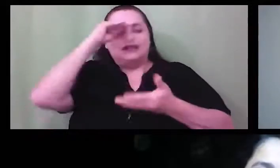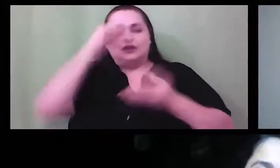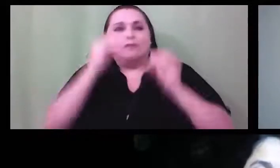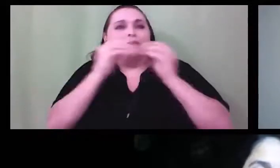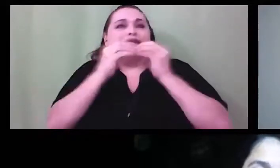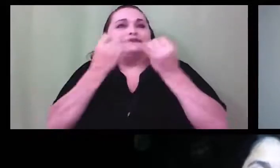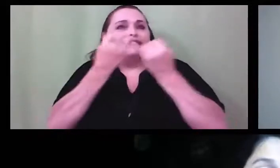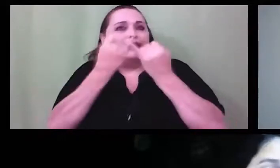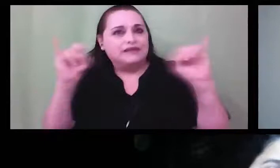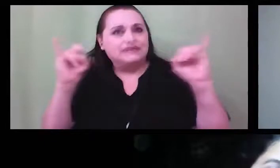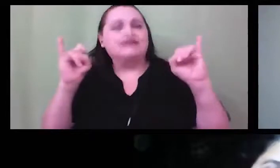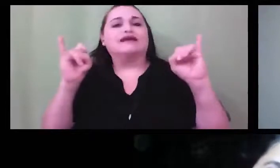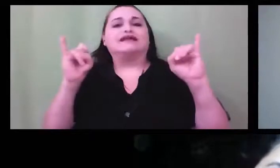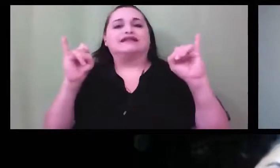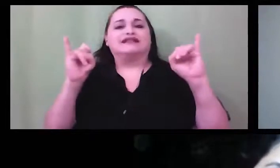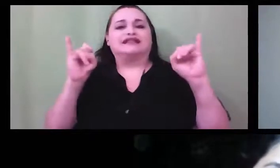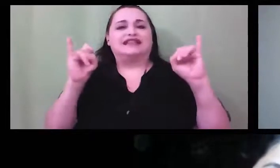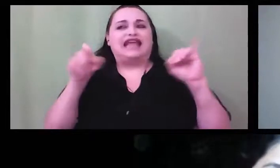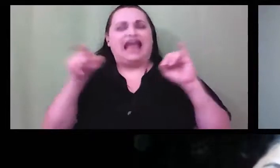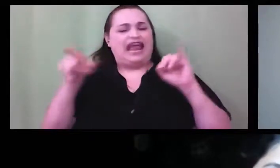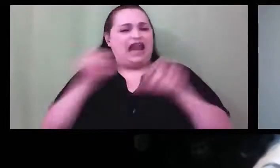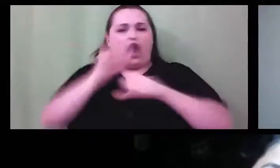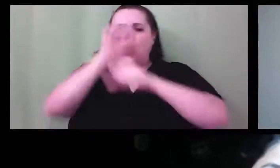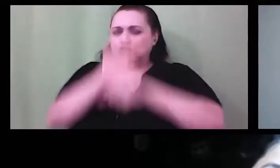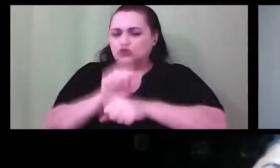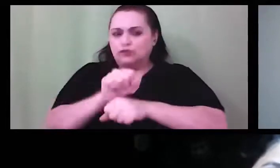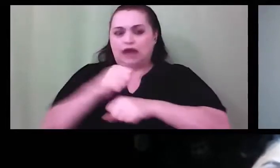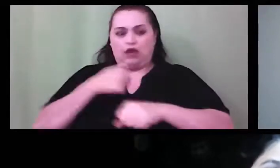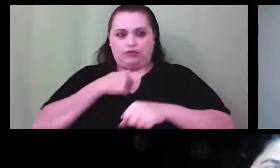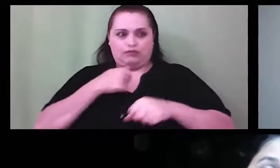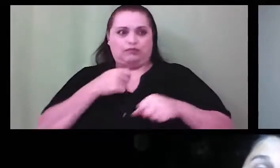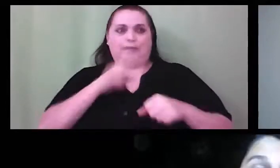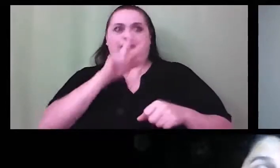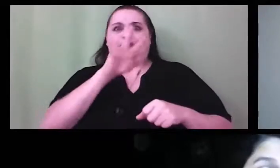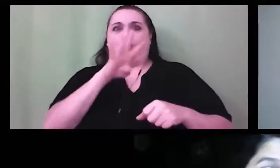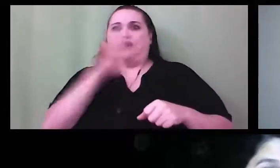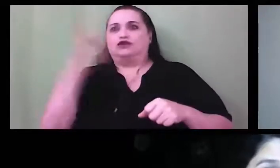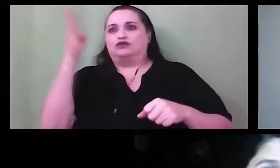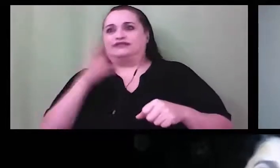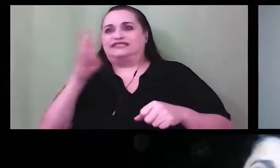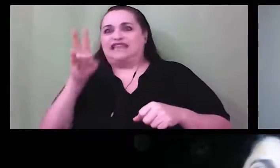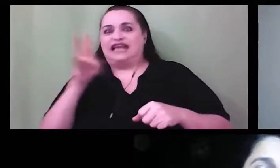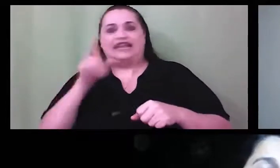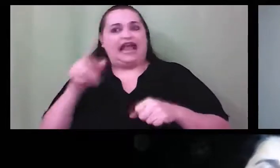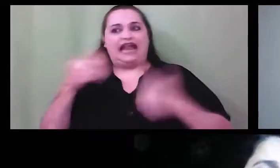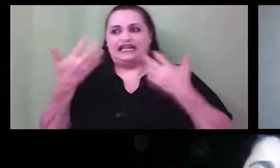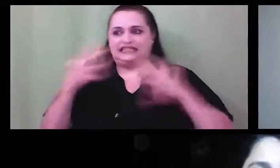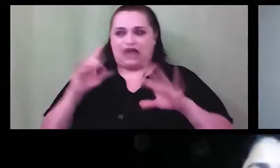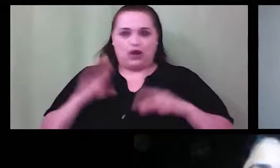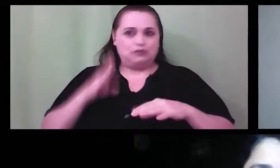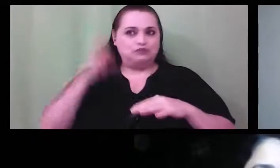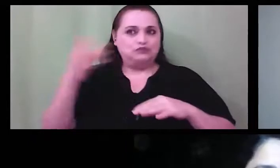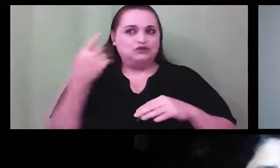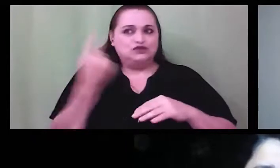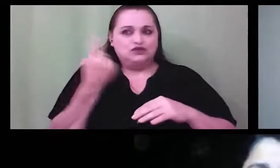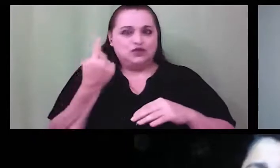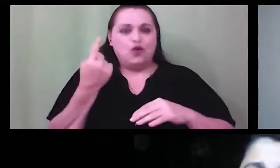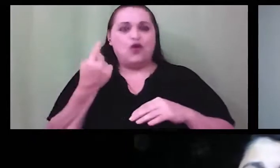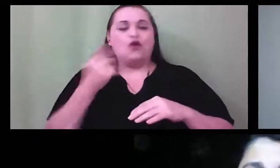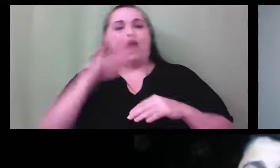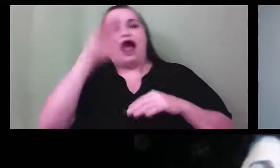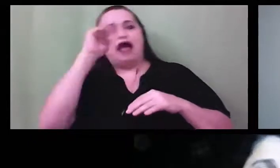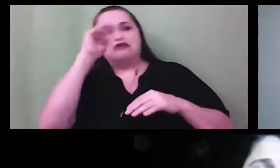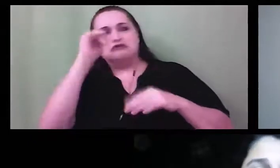independiente, él estaba súper acostumbrado a mí 24/7, ¿verdad? Entonces ya él iba solo, ya él me decía adiós en la mañana,